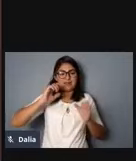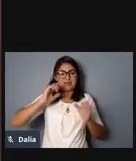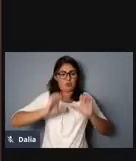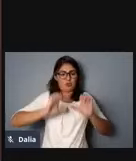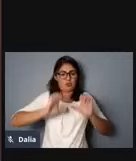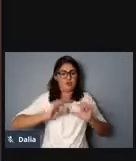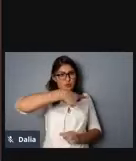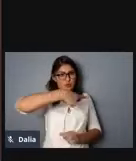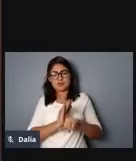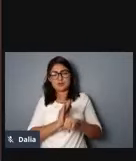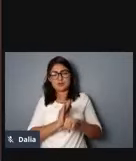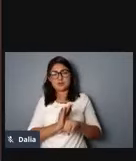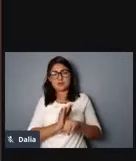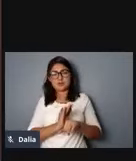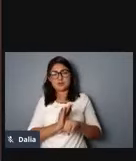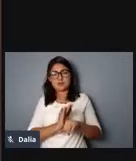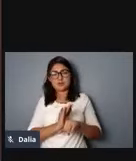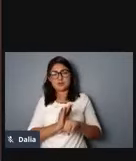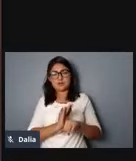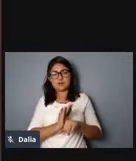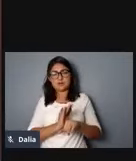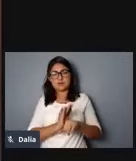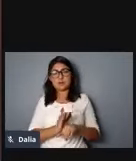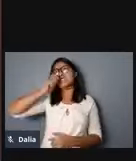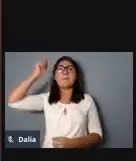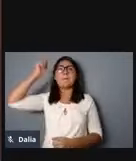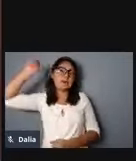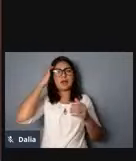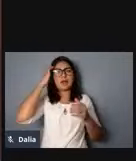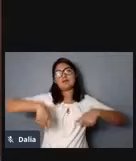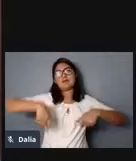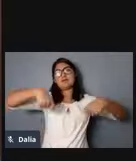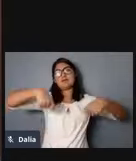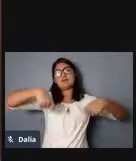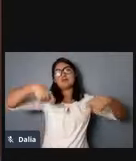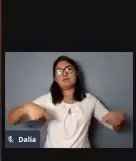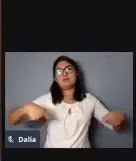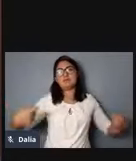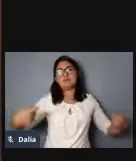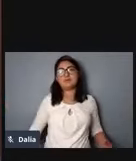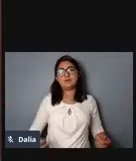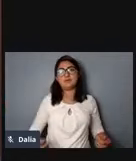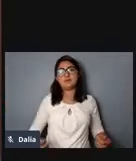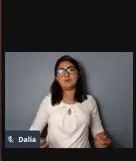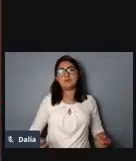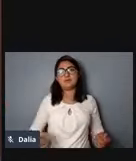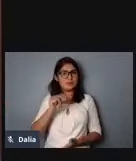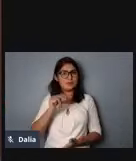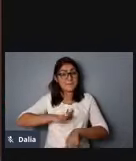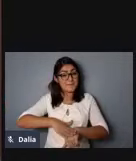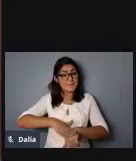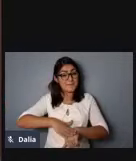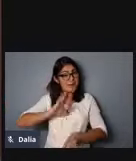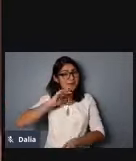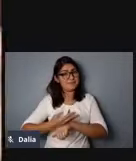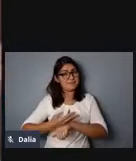suma de responsabilidades es mayor. Ellos y ellas están propensos a